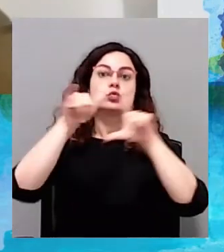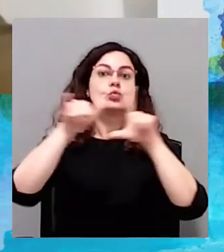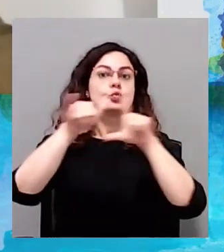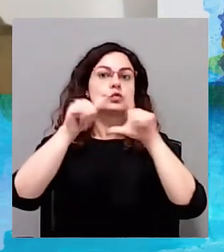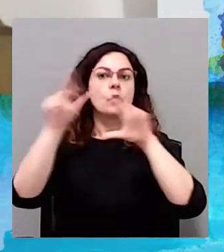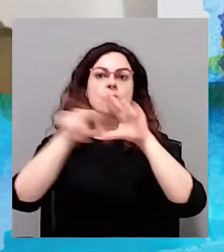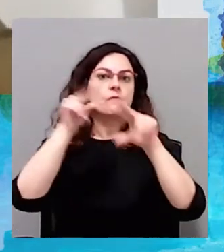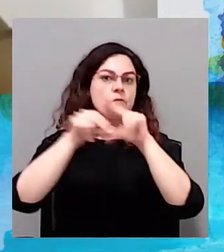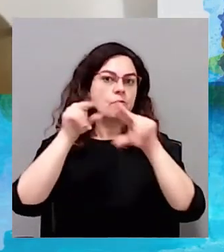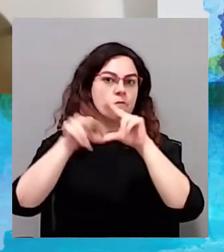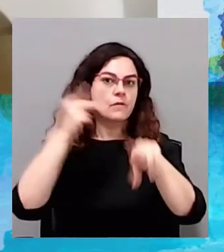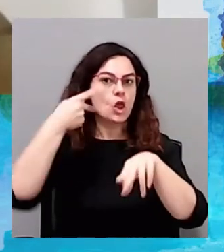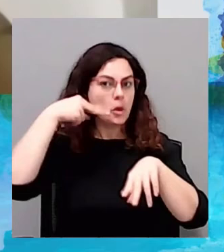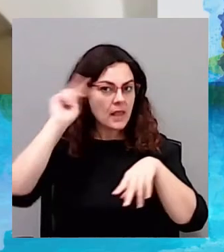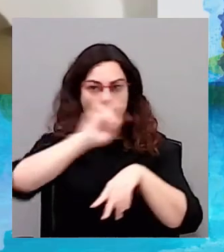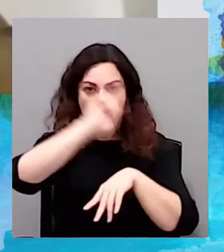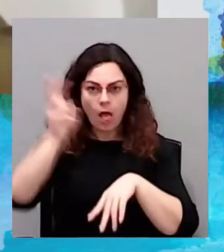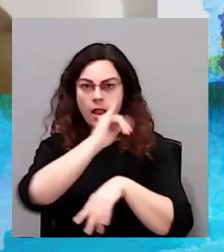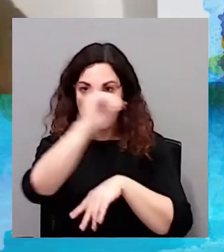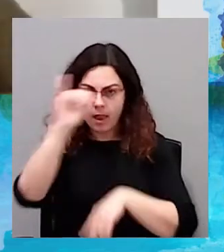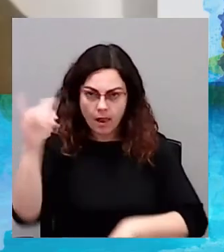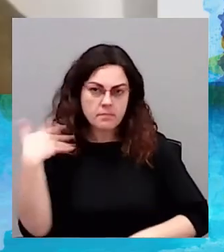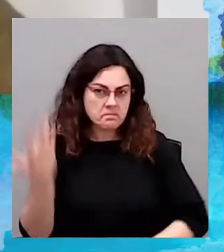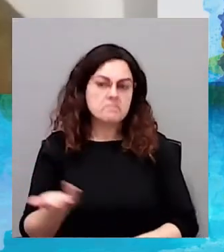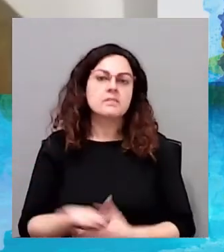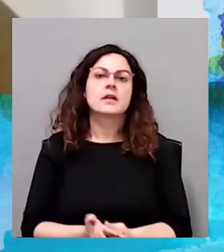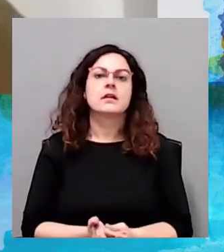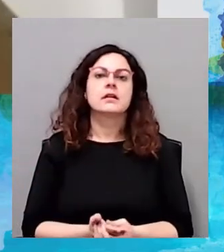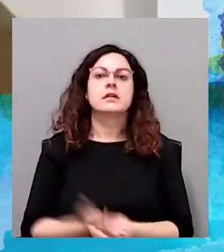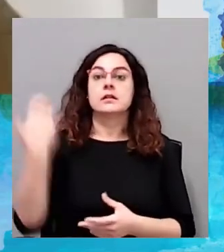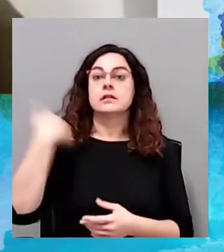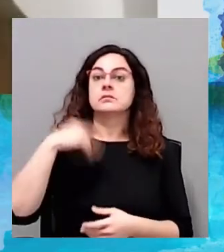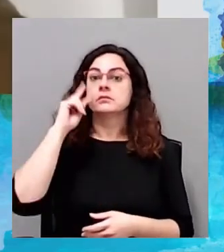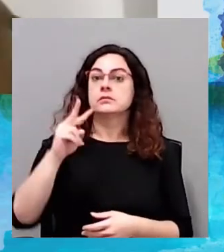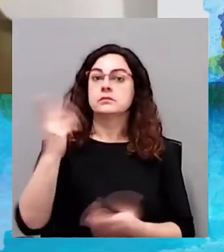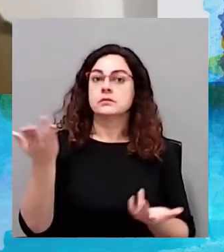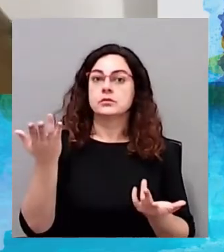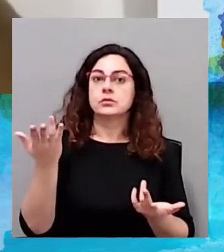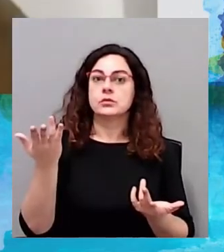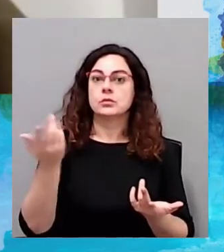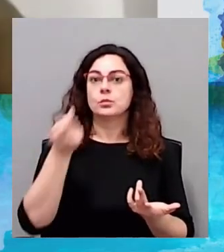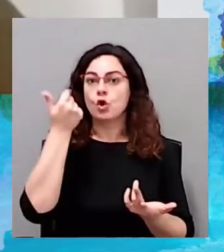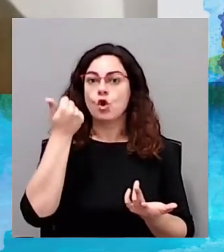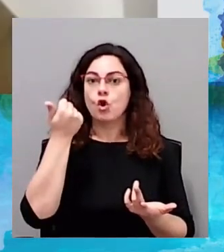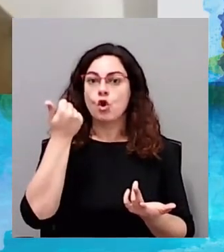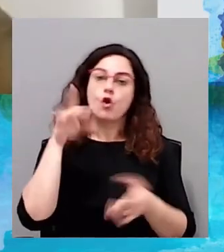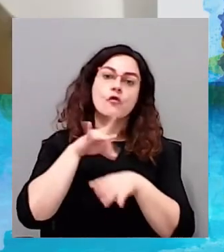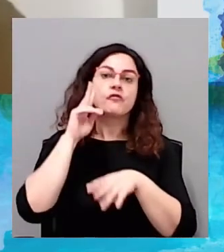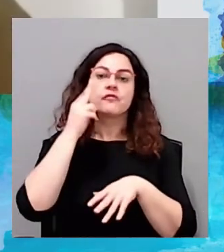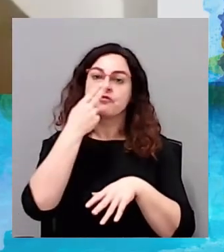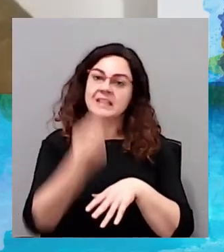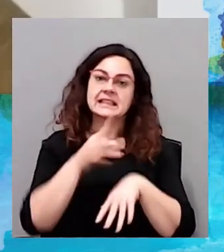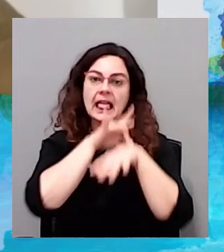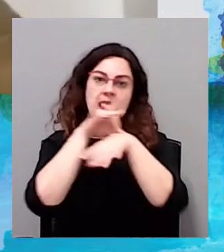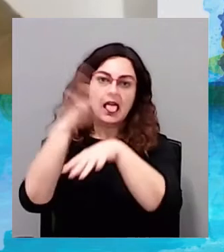otras experiencias también, pero ya después de haber visto un poco cómo sería una visita guiada o los diferentes tipos